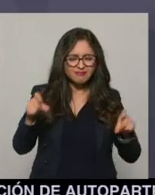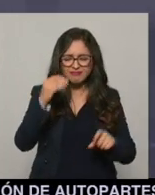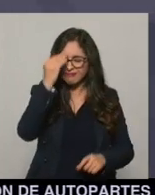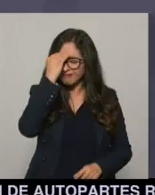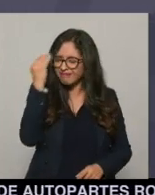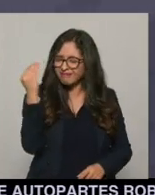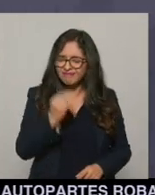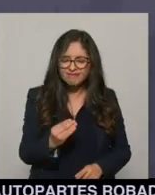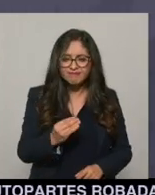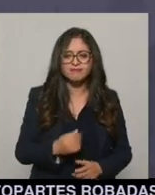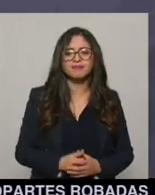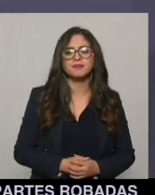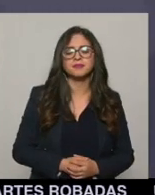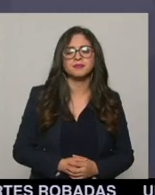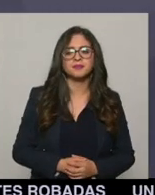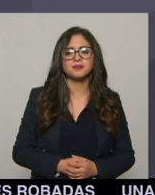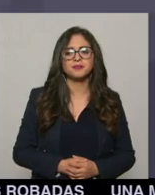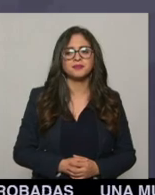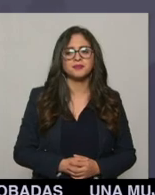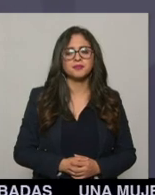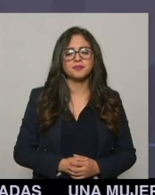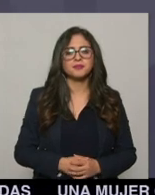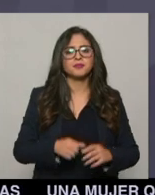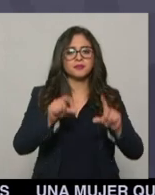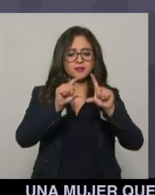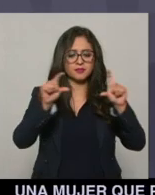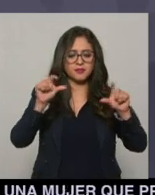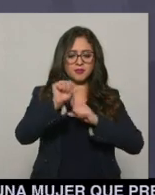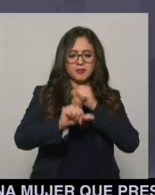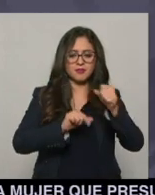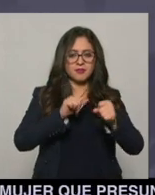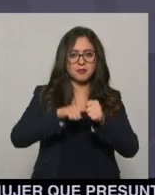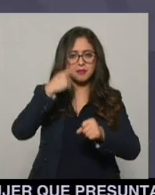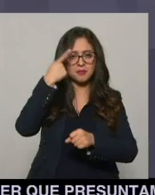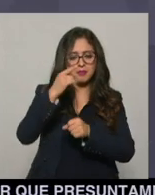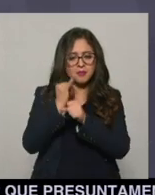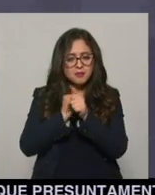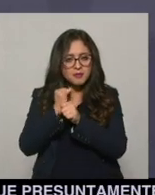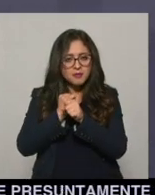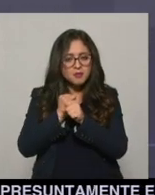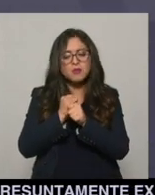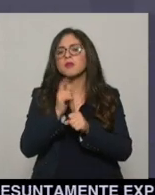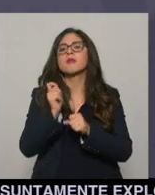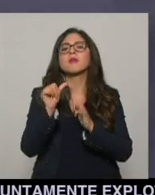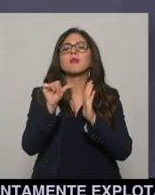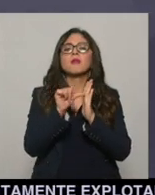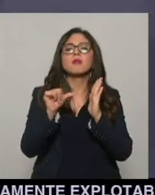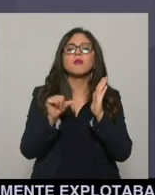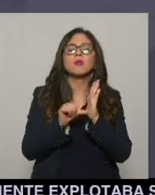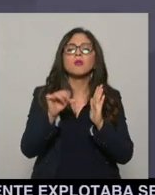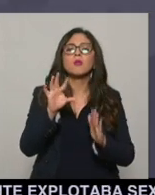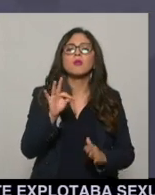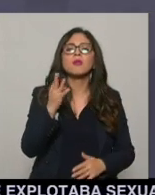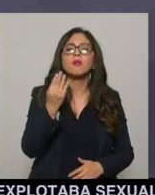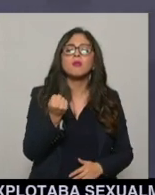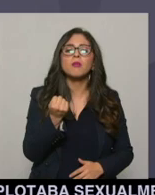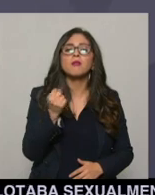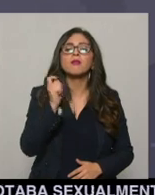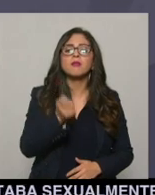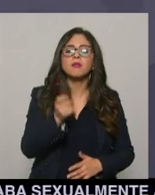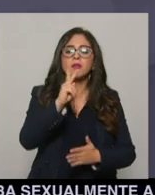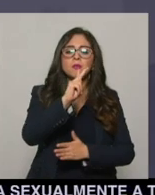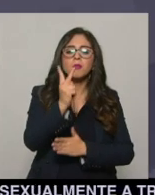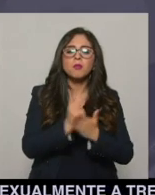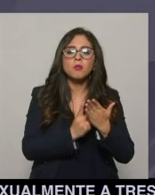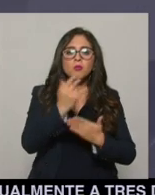ser realmente. En el título de animales utilizados en investigación y enseñanza, en el artículo 49, se contemplan proyectos